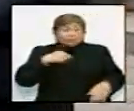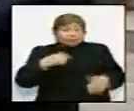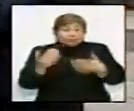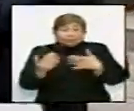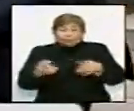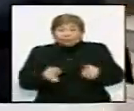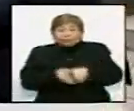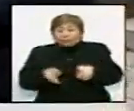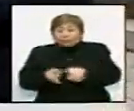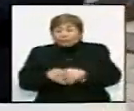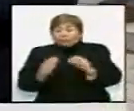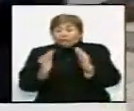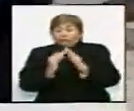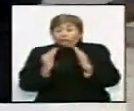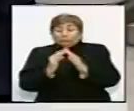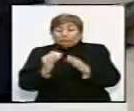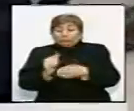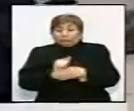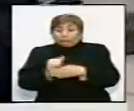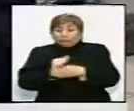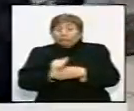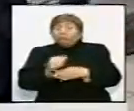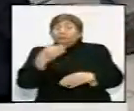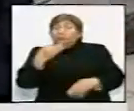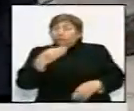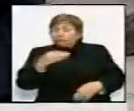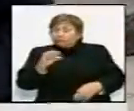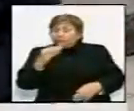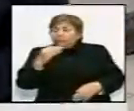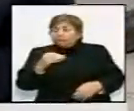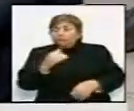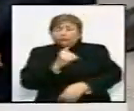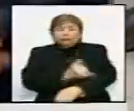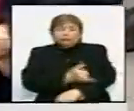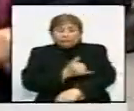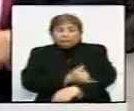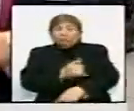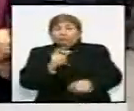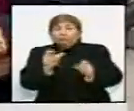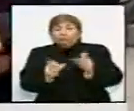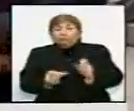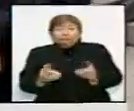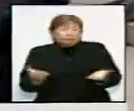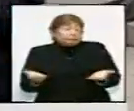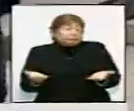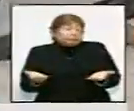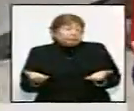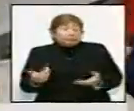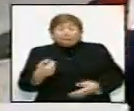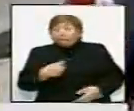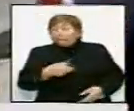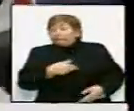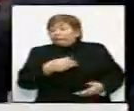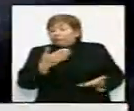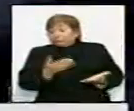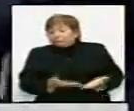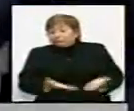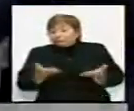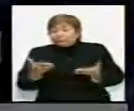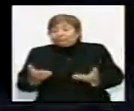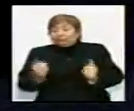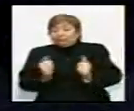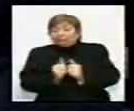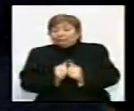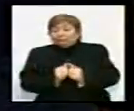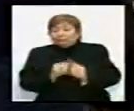casas hagan este tipo de entrenamiento, porque siempre hacemos en las instituciones públicas y debemos de llevarlo